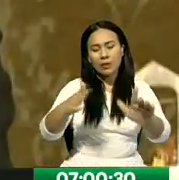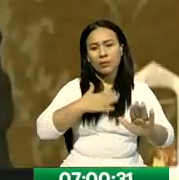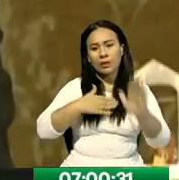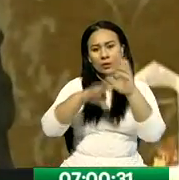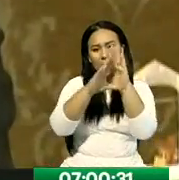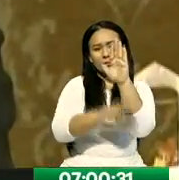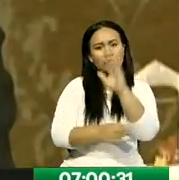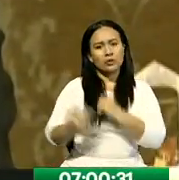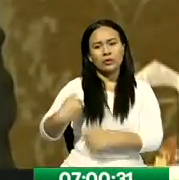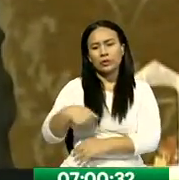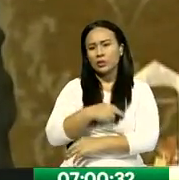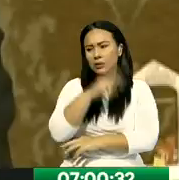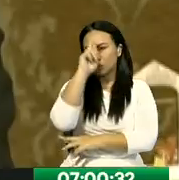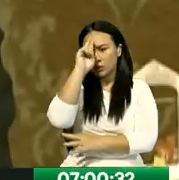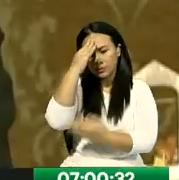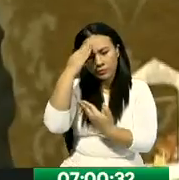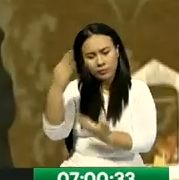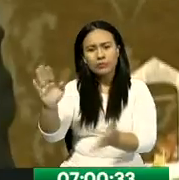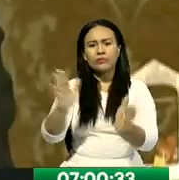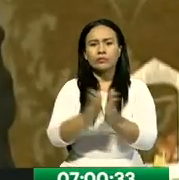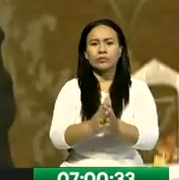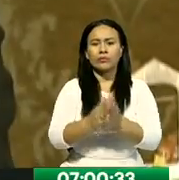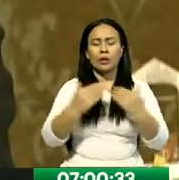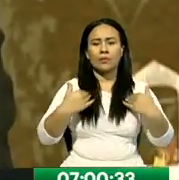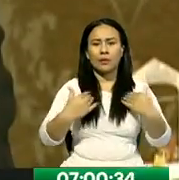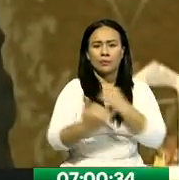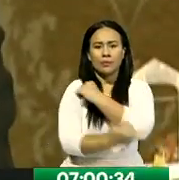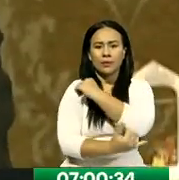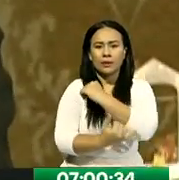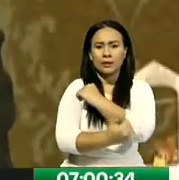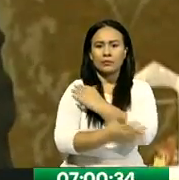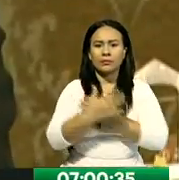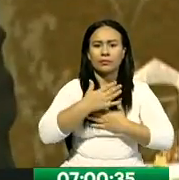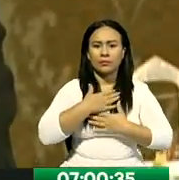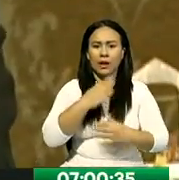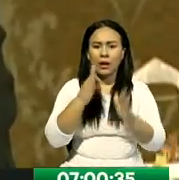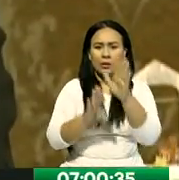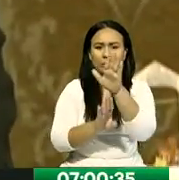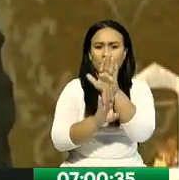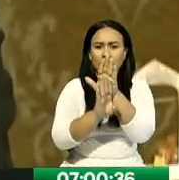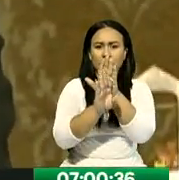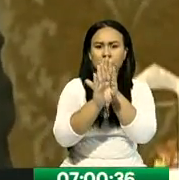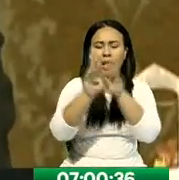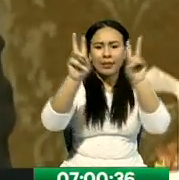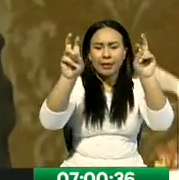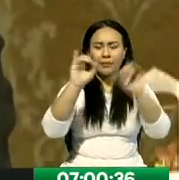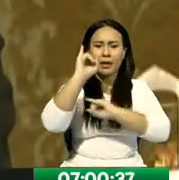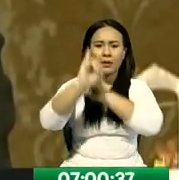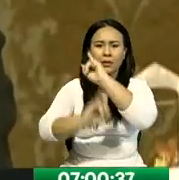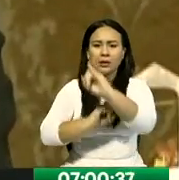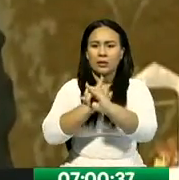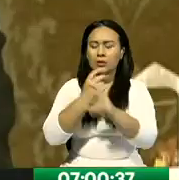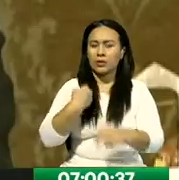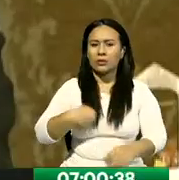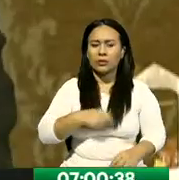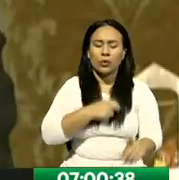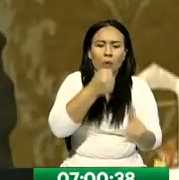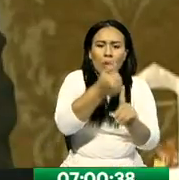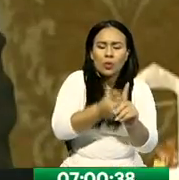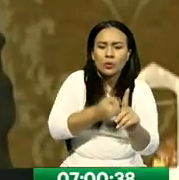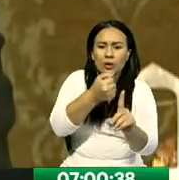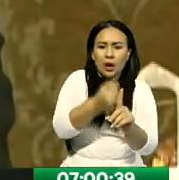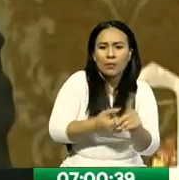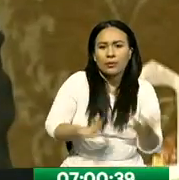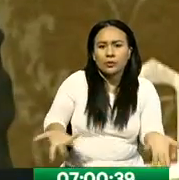tolerante que está adoptando reactivamente con respecto a temas internacionales un poco